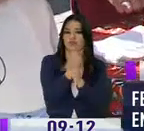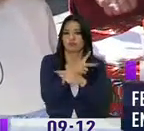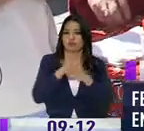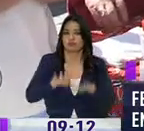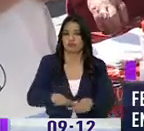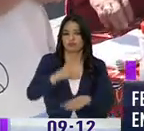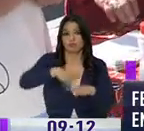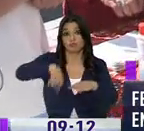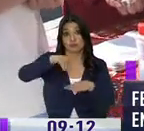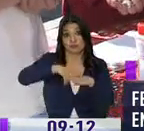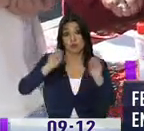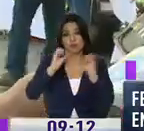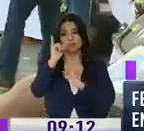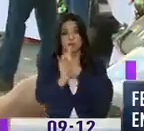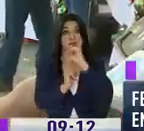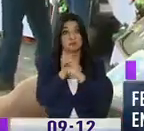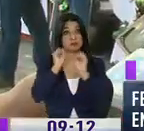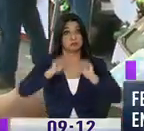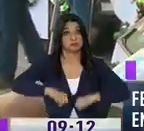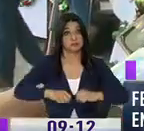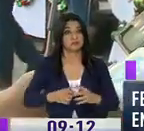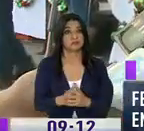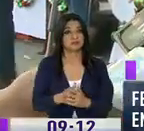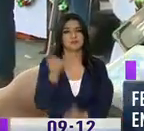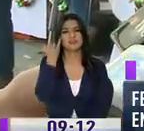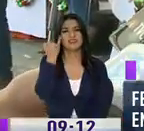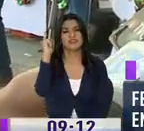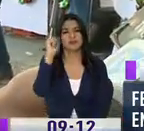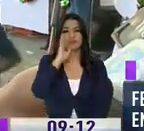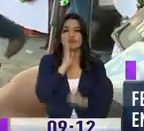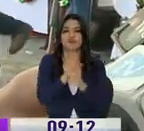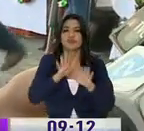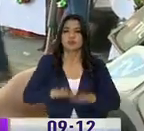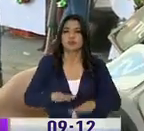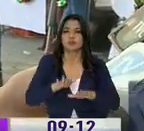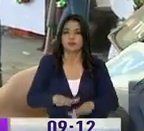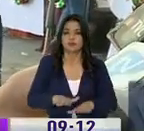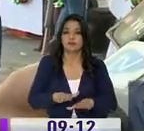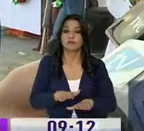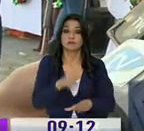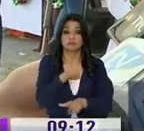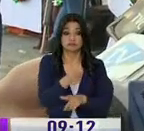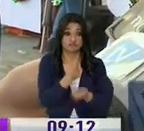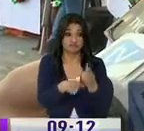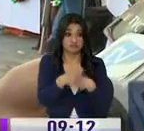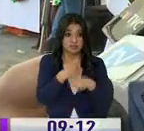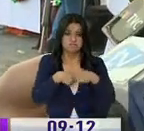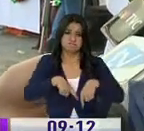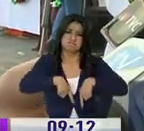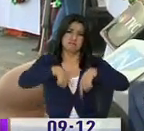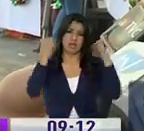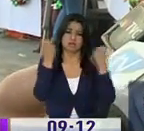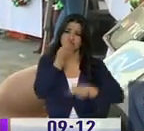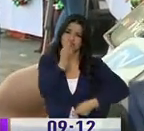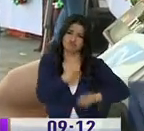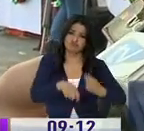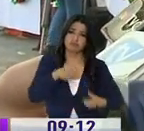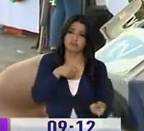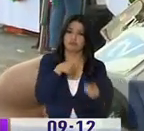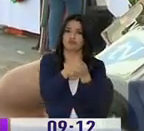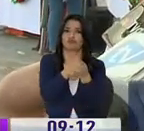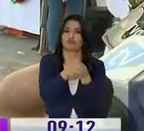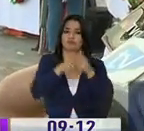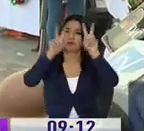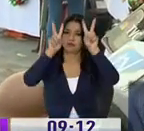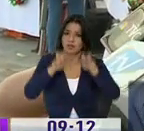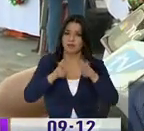mercado nacional e internacional. La idea nuestra y el objetivo nuestro es triplicar estos emprendimientos y apoyarlos con todo el